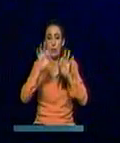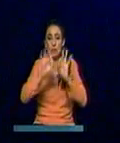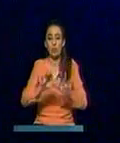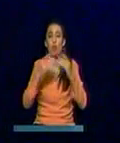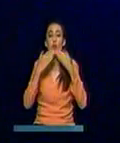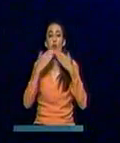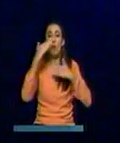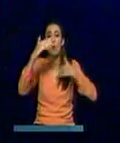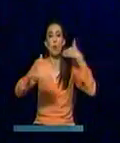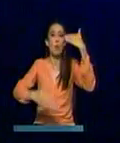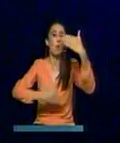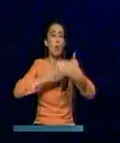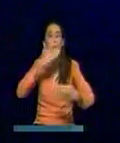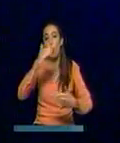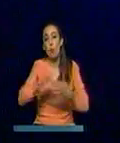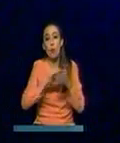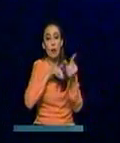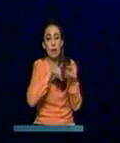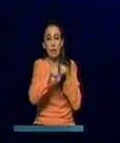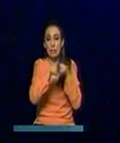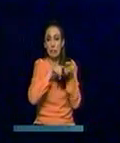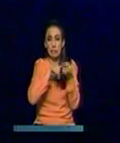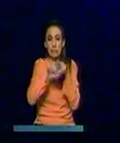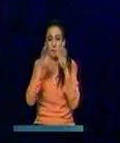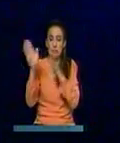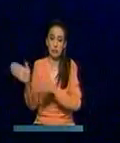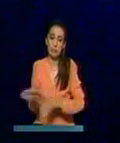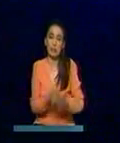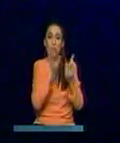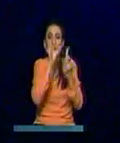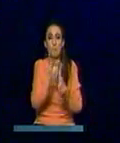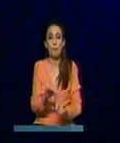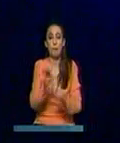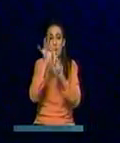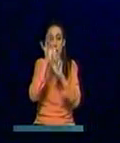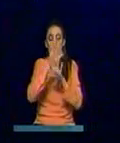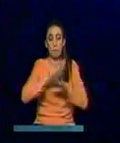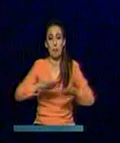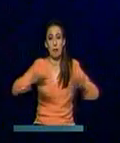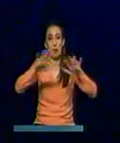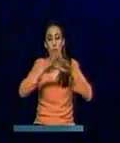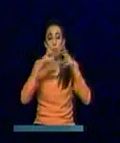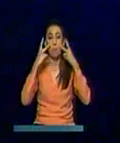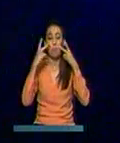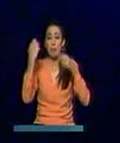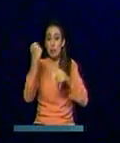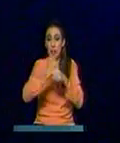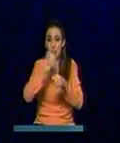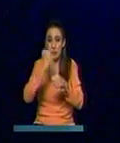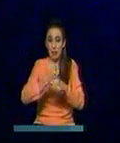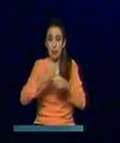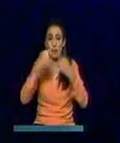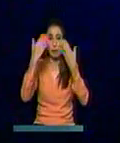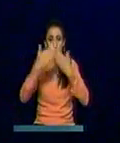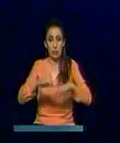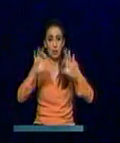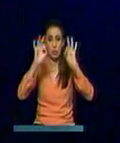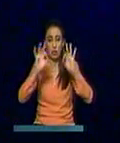es devolverle la competitividad a los sectores, principalmente el sector cervecero, con las medidas anunciadas,